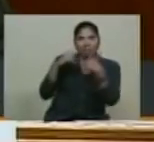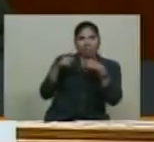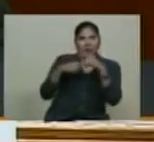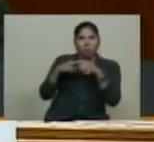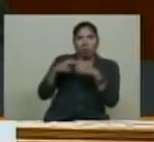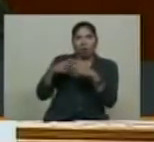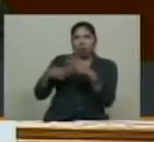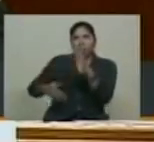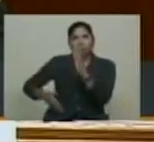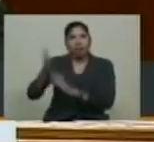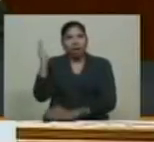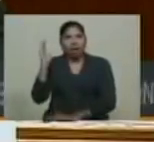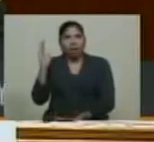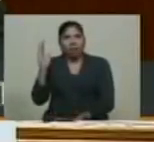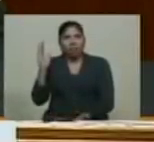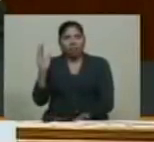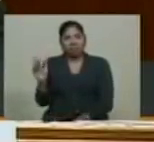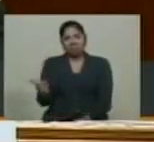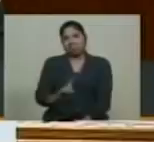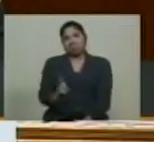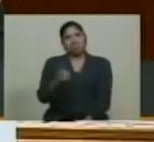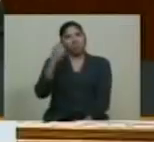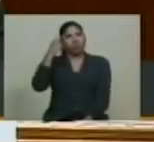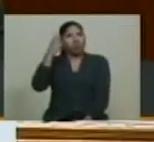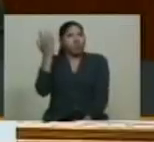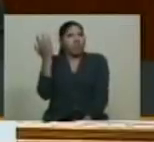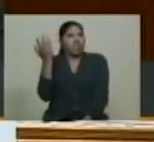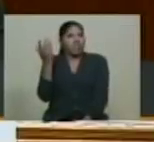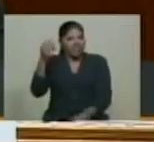Ni ellos saben cómo van a salir. Se les convertirá aquí,